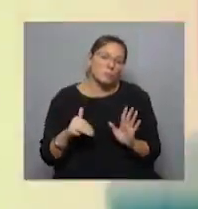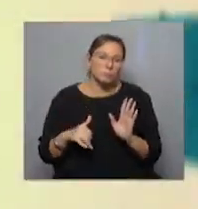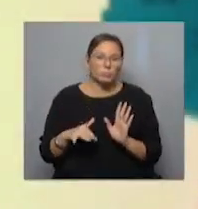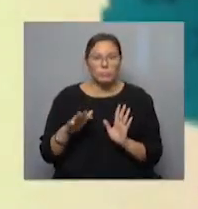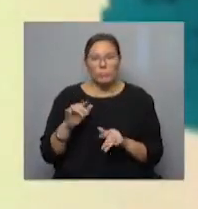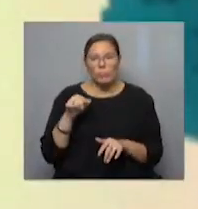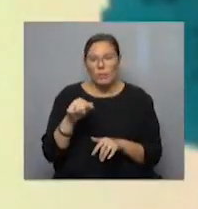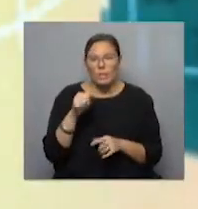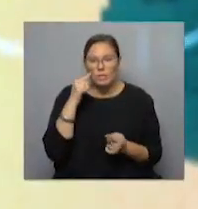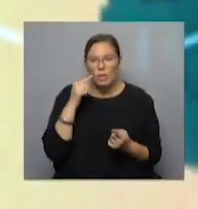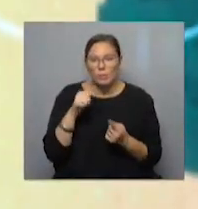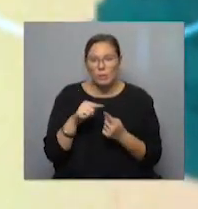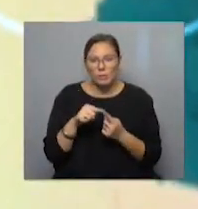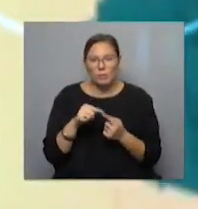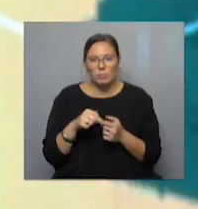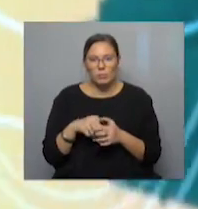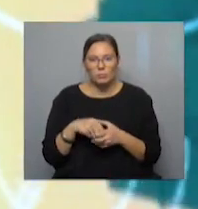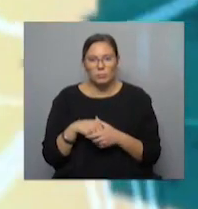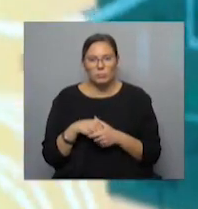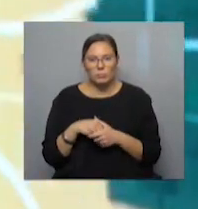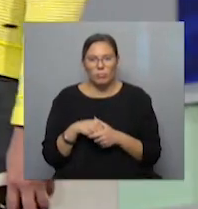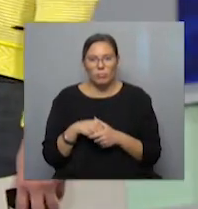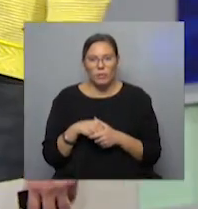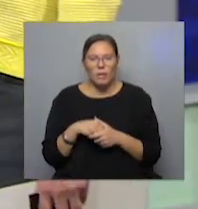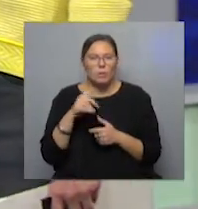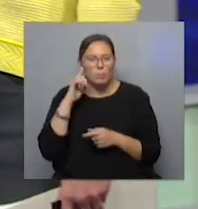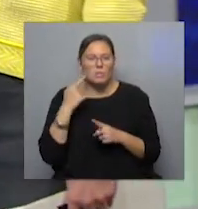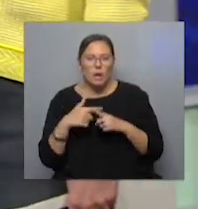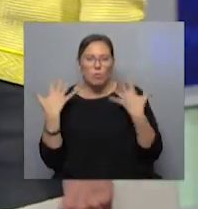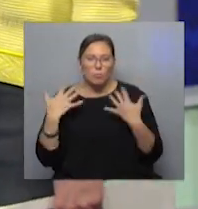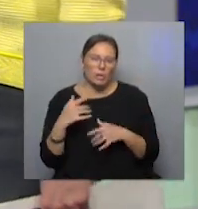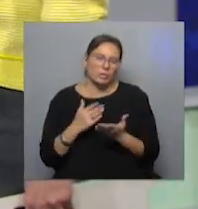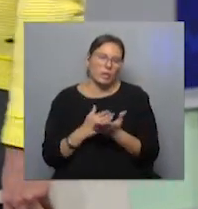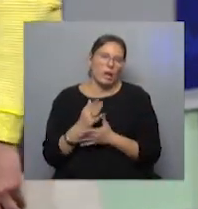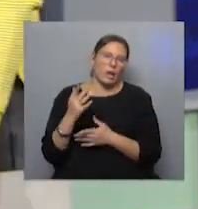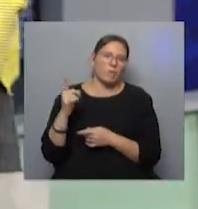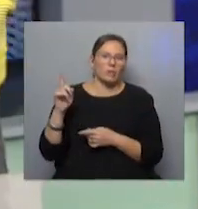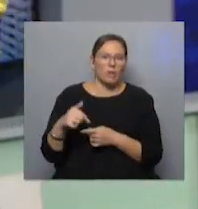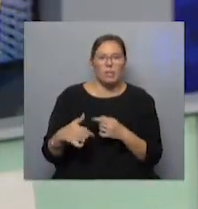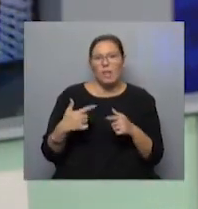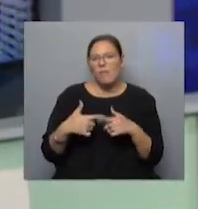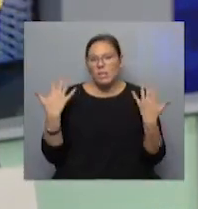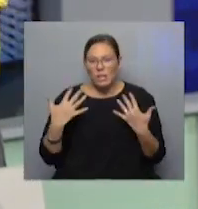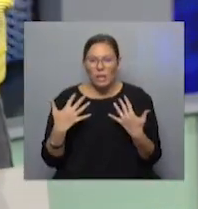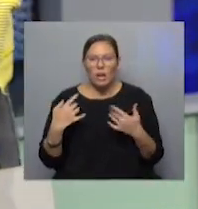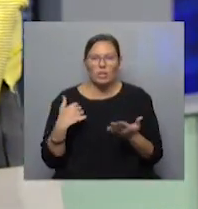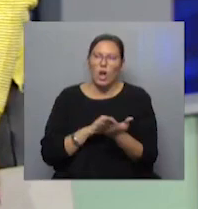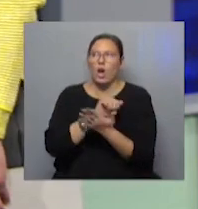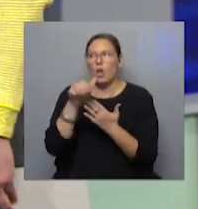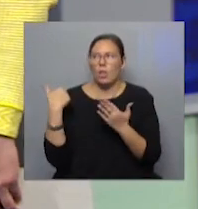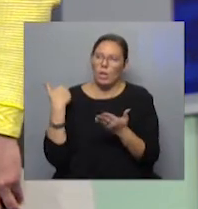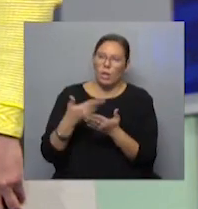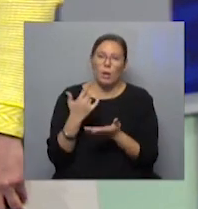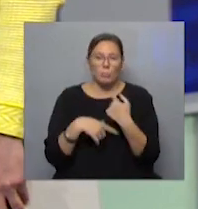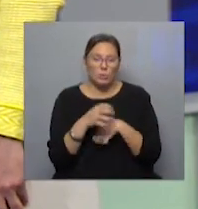eso fue un poco la idea que nos basamos en la preparación. Uno en un cumpleaños piensa y dice, bueno, la clásica, ¿no? Bueno, vení, vamos a festejar, hacemos como un repaso de todo. Pero